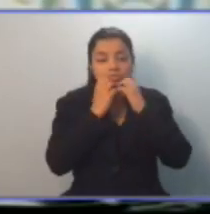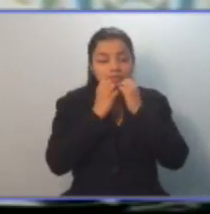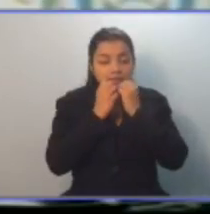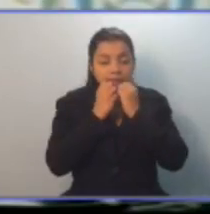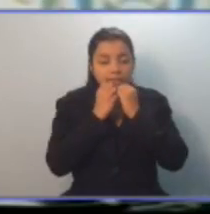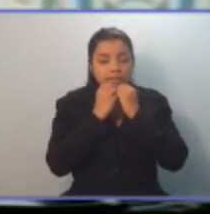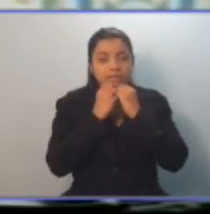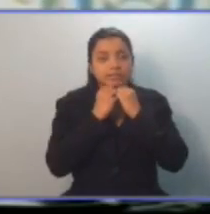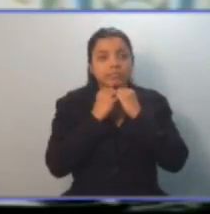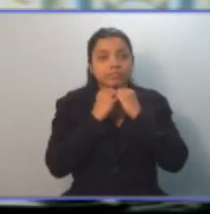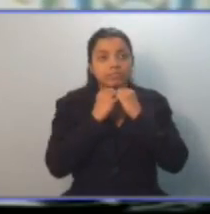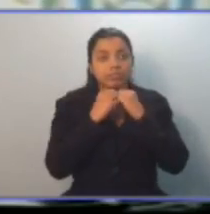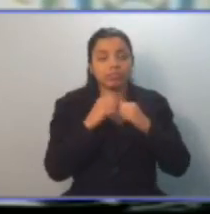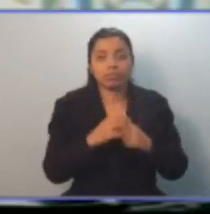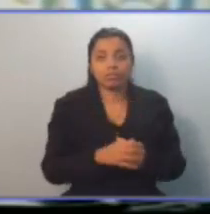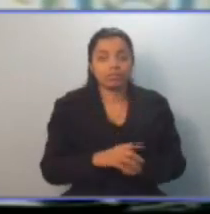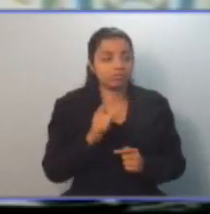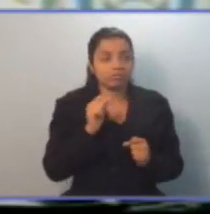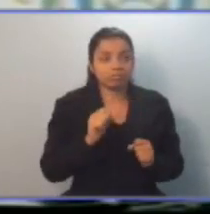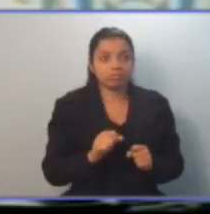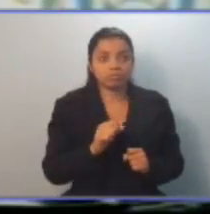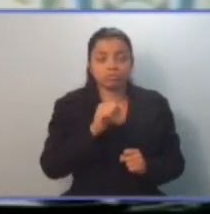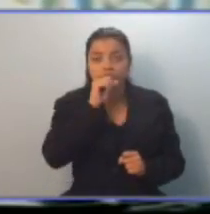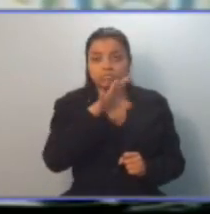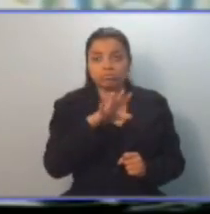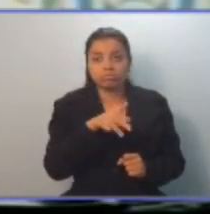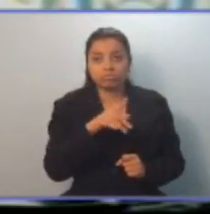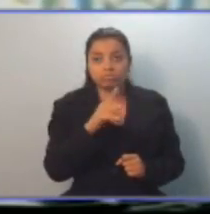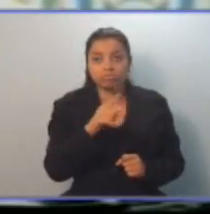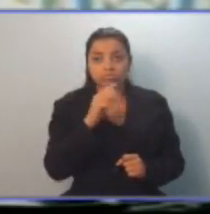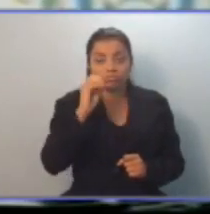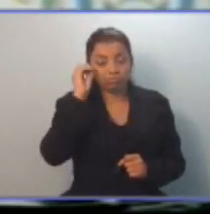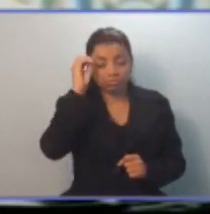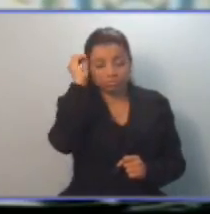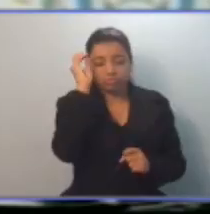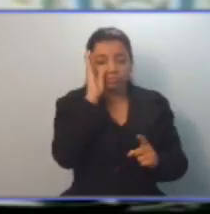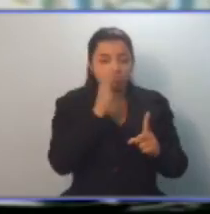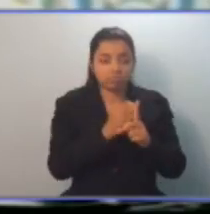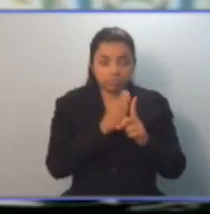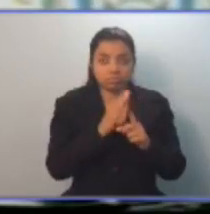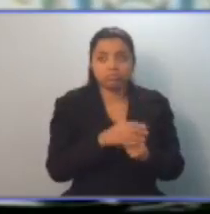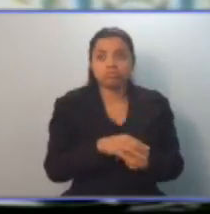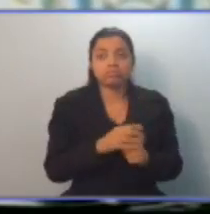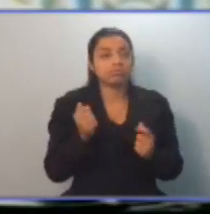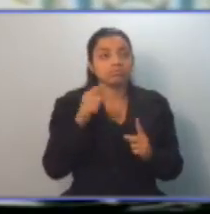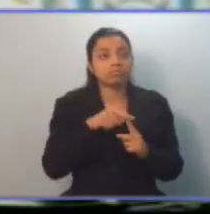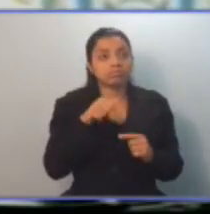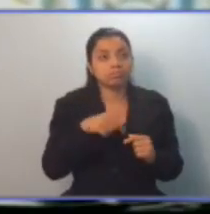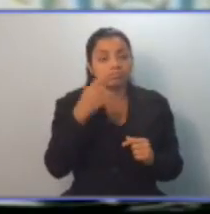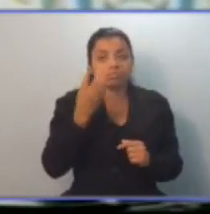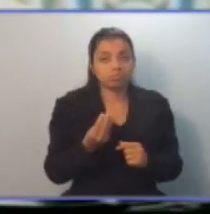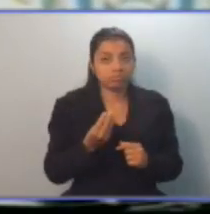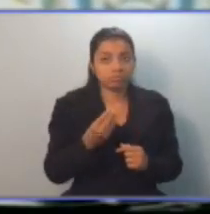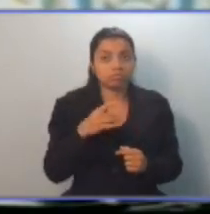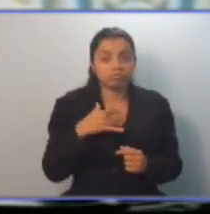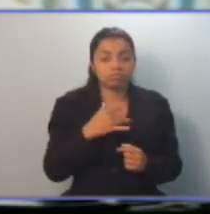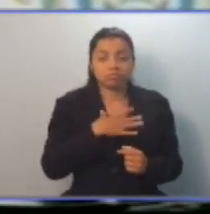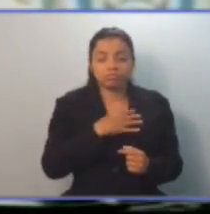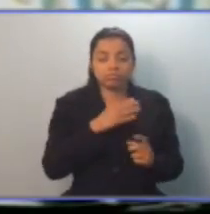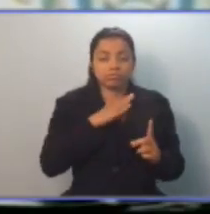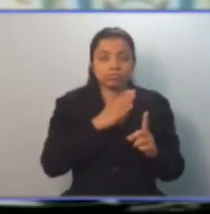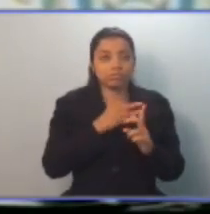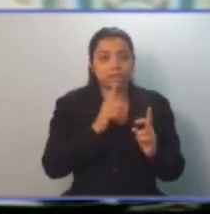y no pudiera tampoco tener una posición tan definitiva, tan tajante. A la fecha a mí me inclinaría un poco más de que